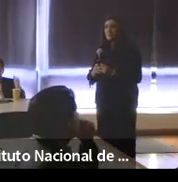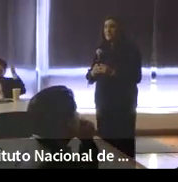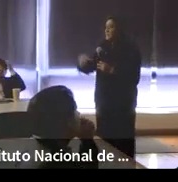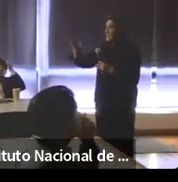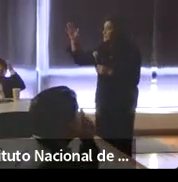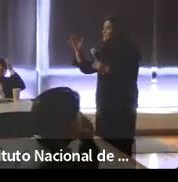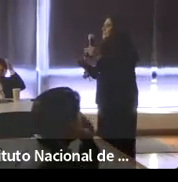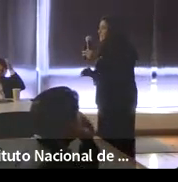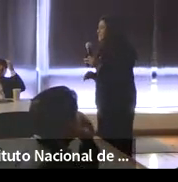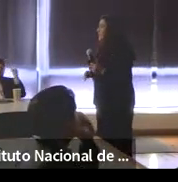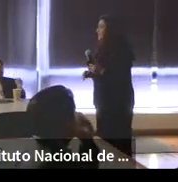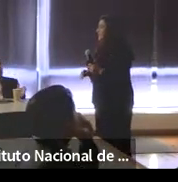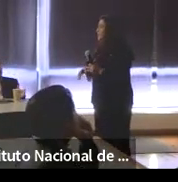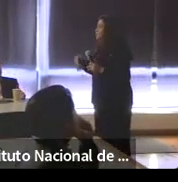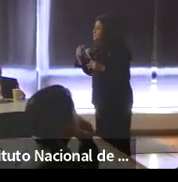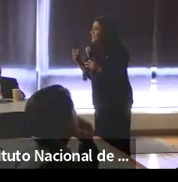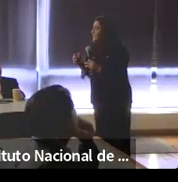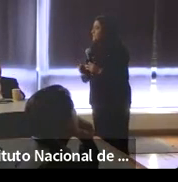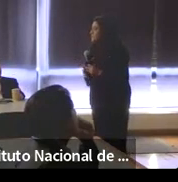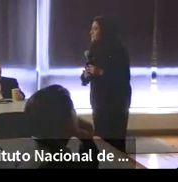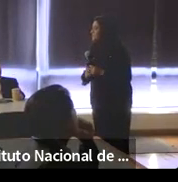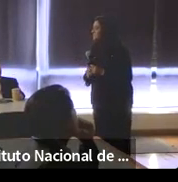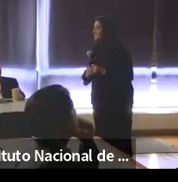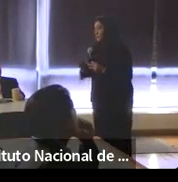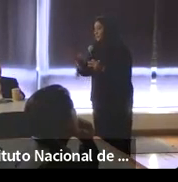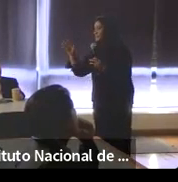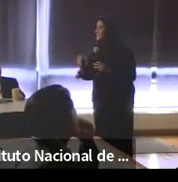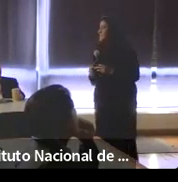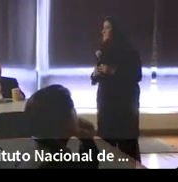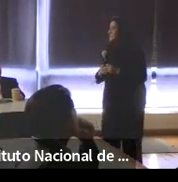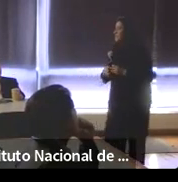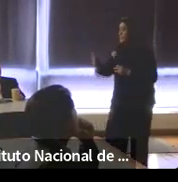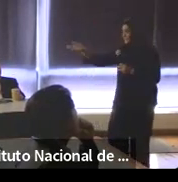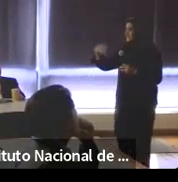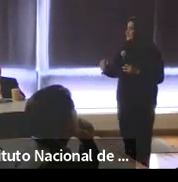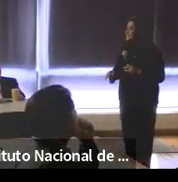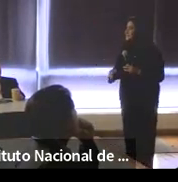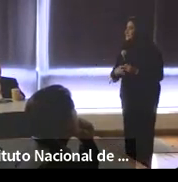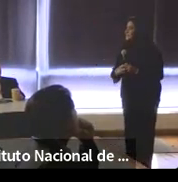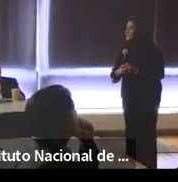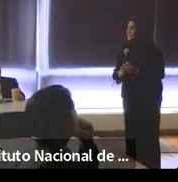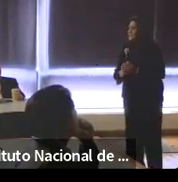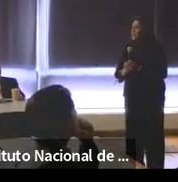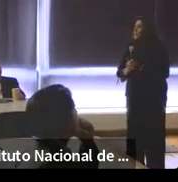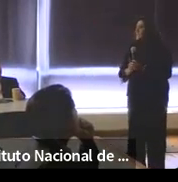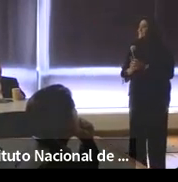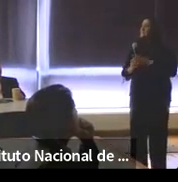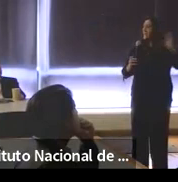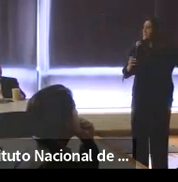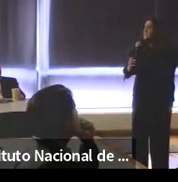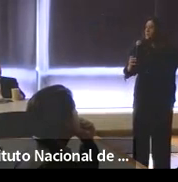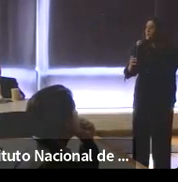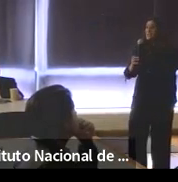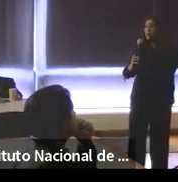que me ayude a equilibrar los talentos no sé que esté bien pero en este sentido tiene que ver con